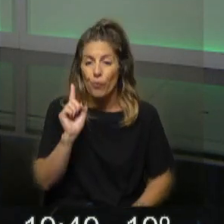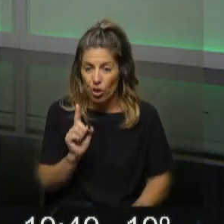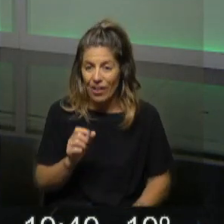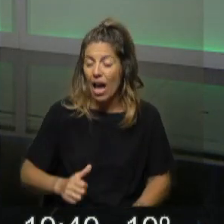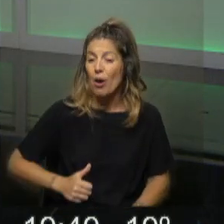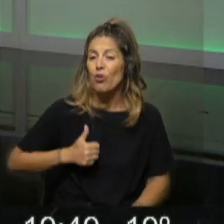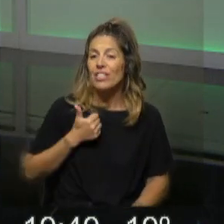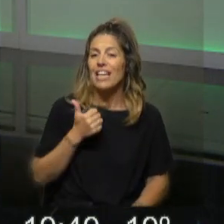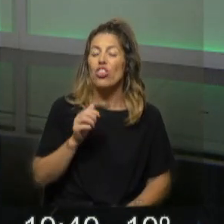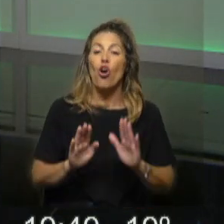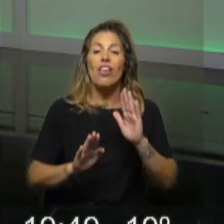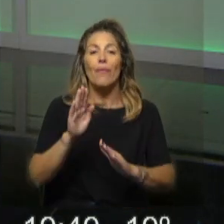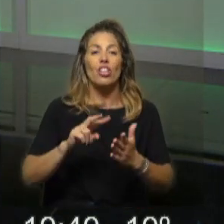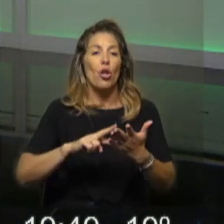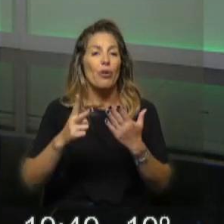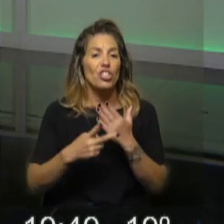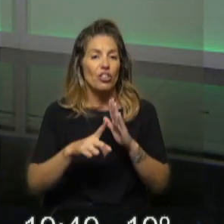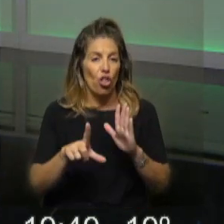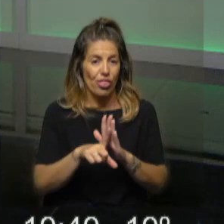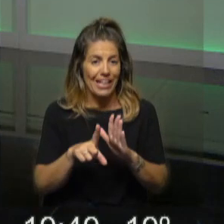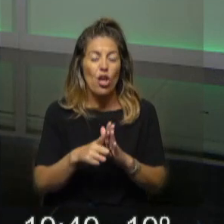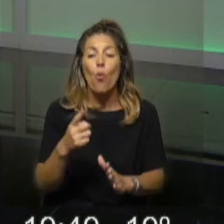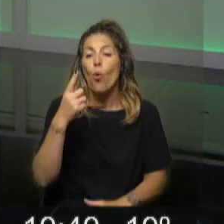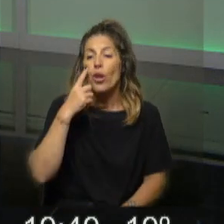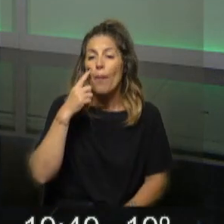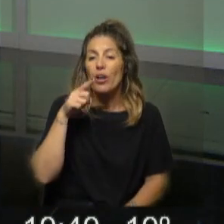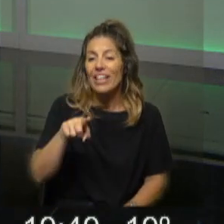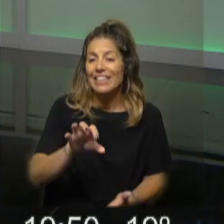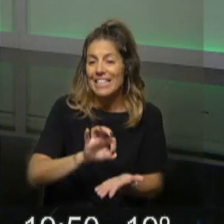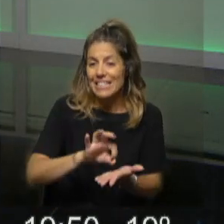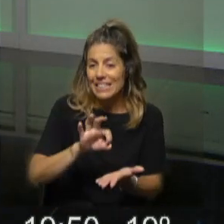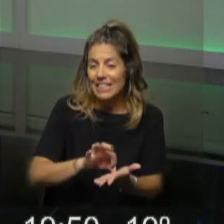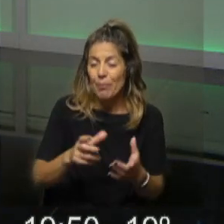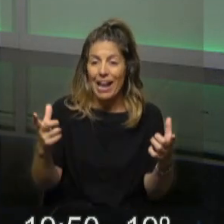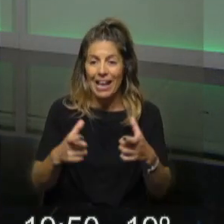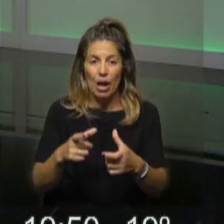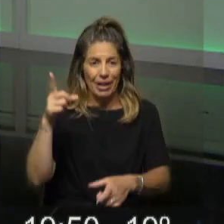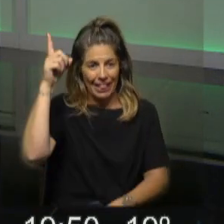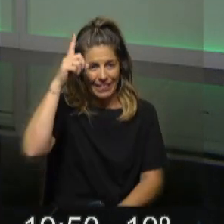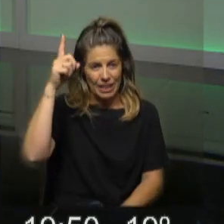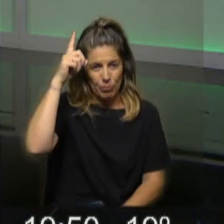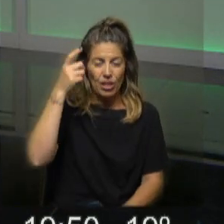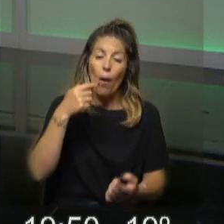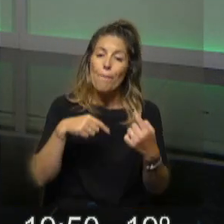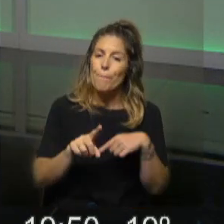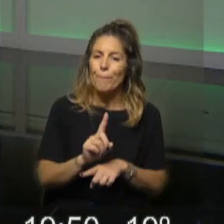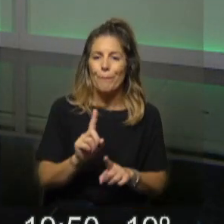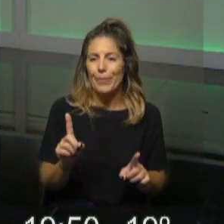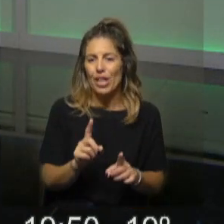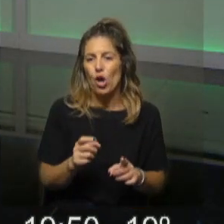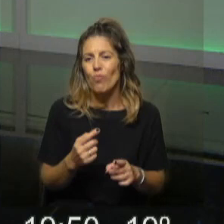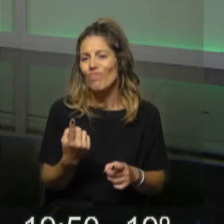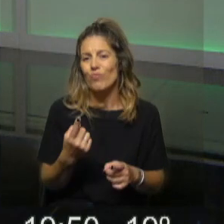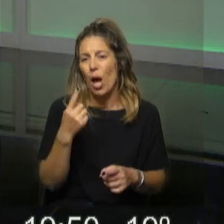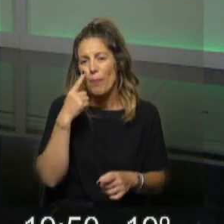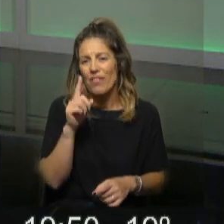aprovechando la votación de un proyecto de ley, una prueba de este sistema en la Cámara de Diputados, pero no pasó más de una